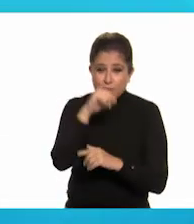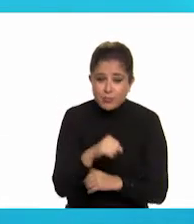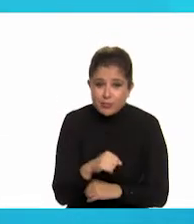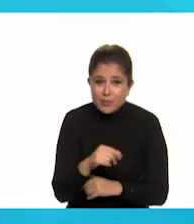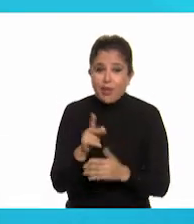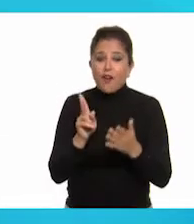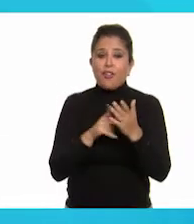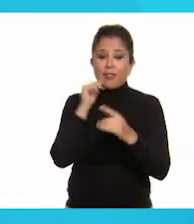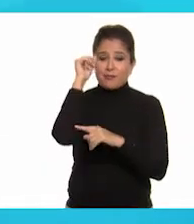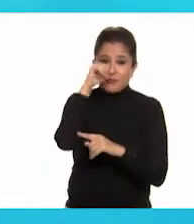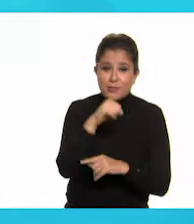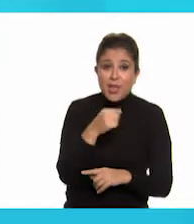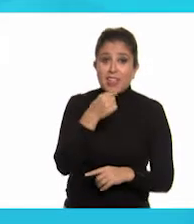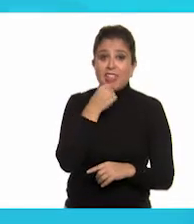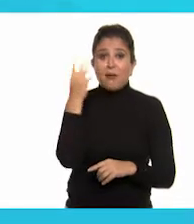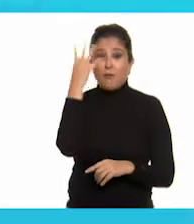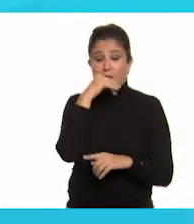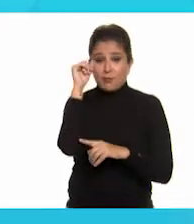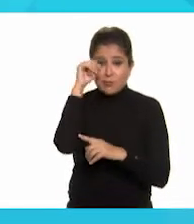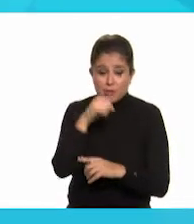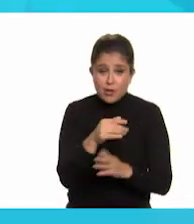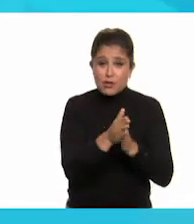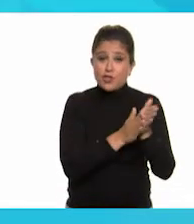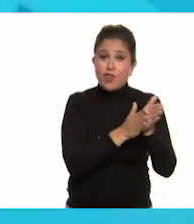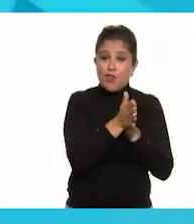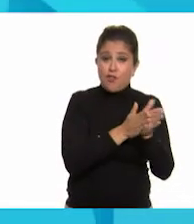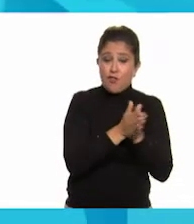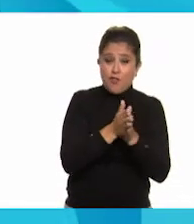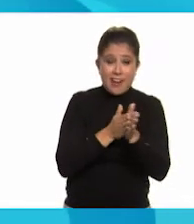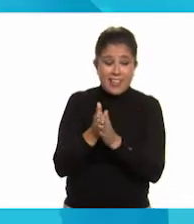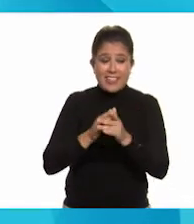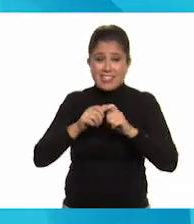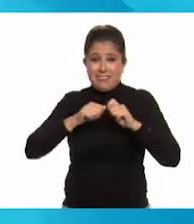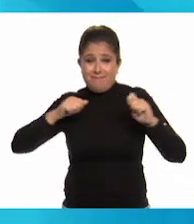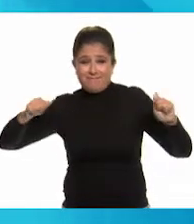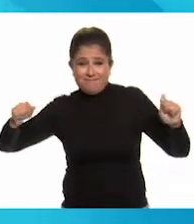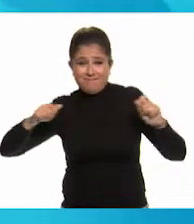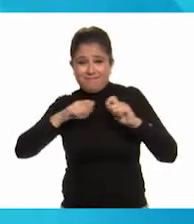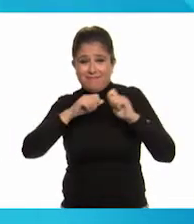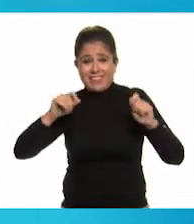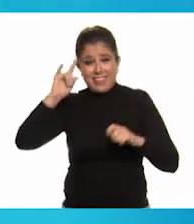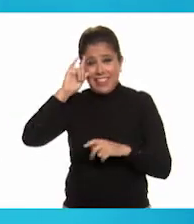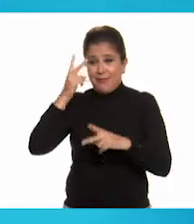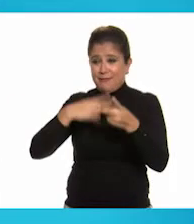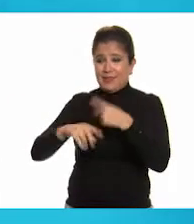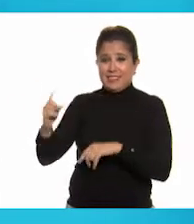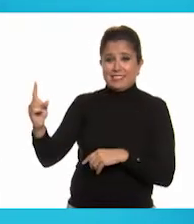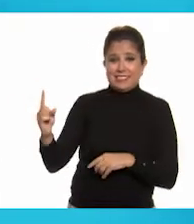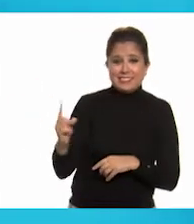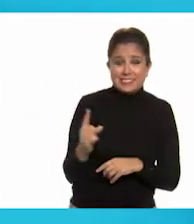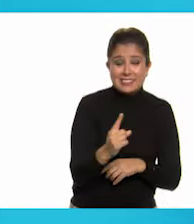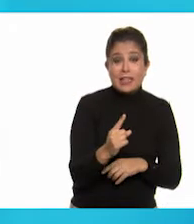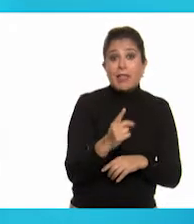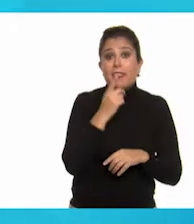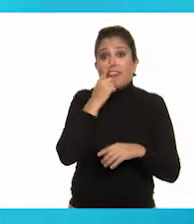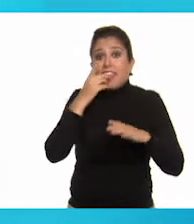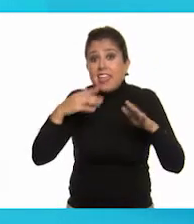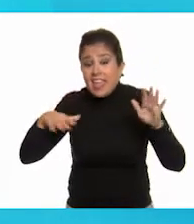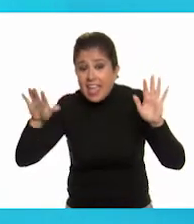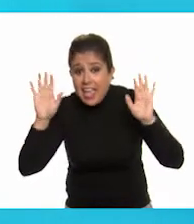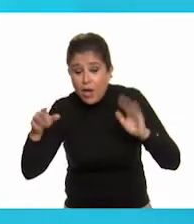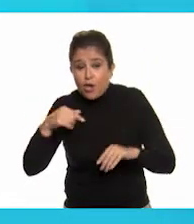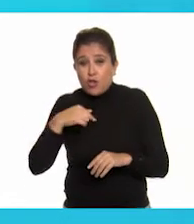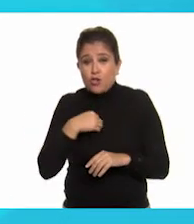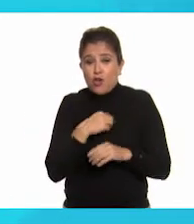niñas bonitas se vuelven a agachar. Chocolate, molinillo, estirar, estirar, que el demonio va a pasar. Dicen que soy